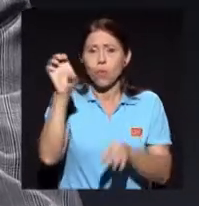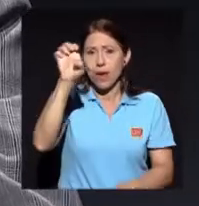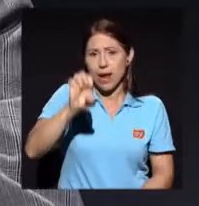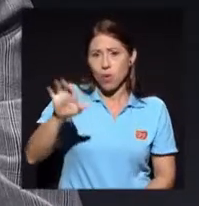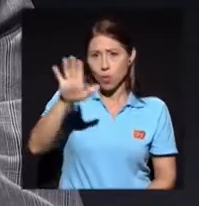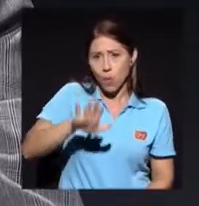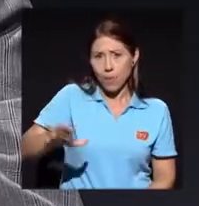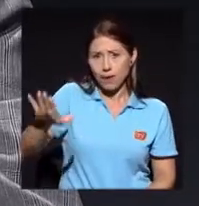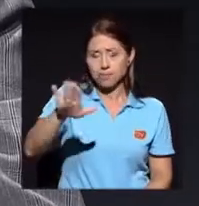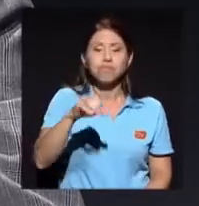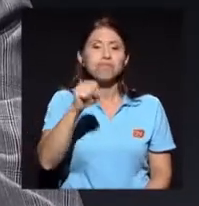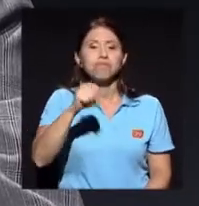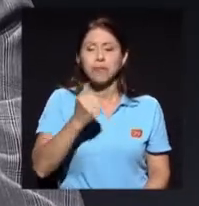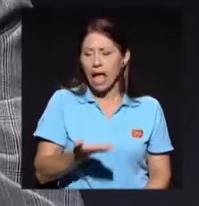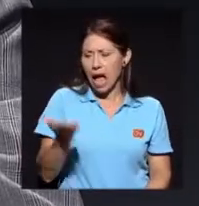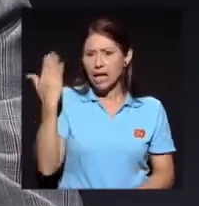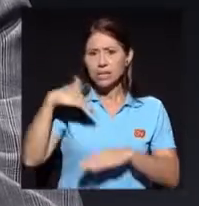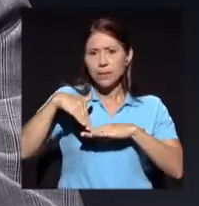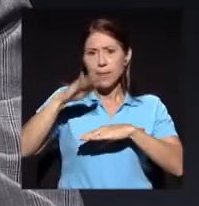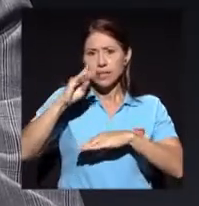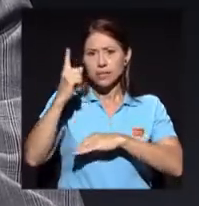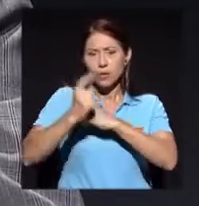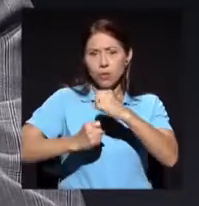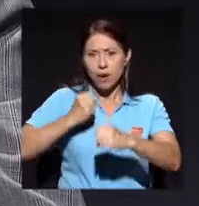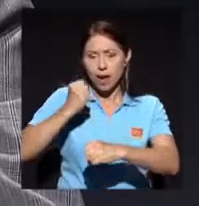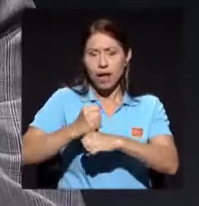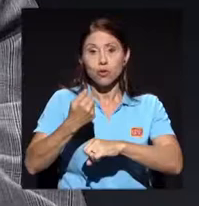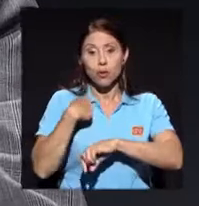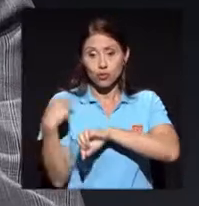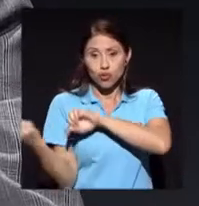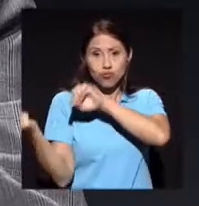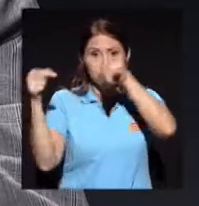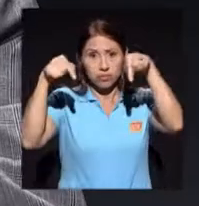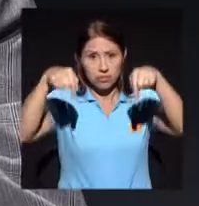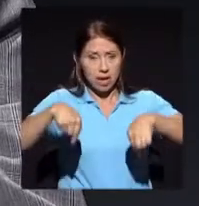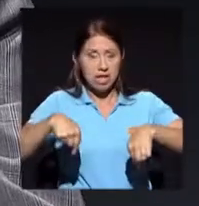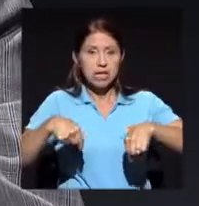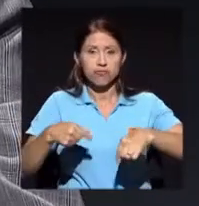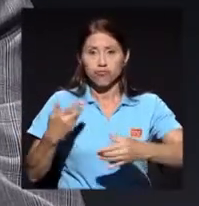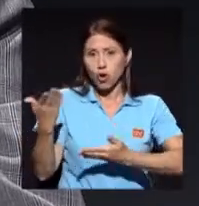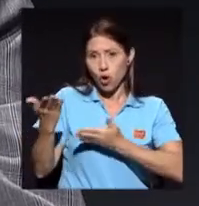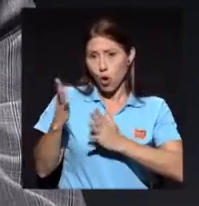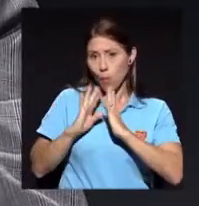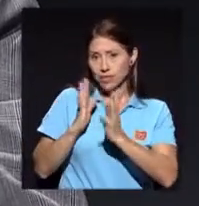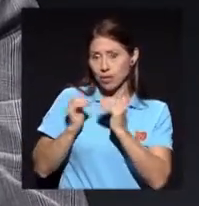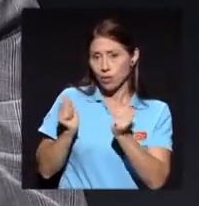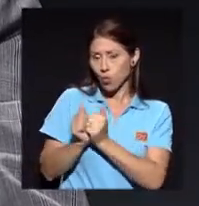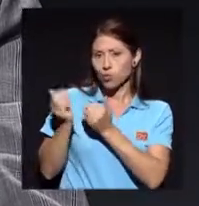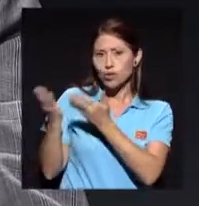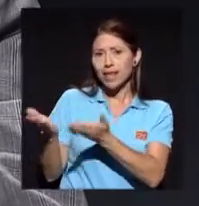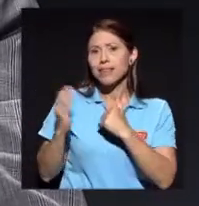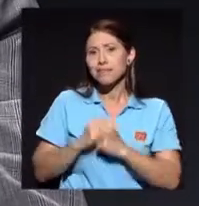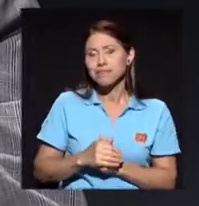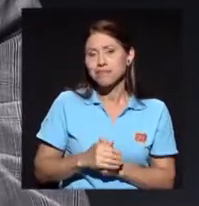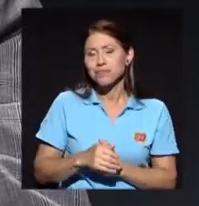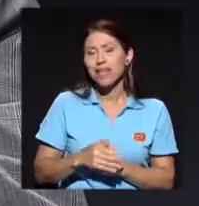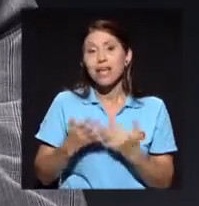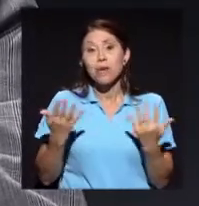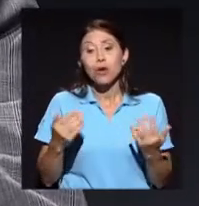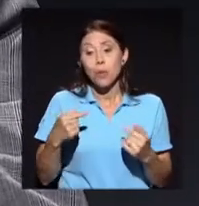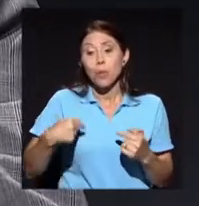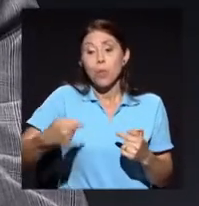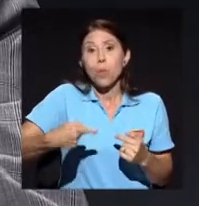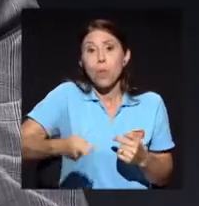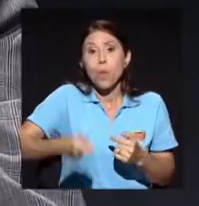efectivamente hace un poco más de un año cuando estuve aquí pues conversando con usted iba a ser muy pronto el